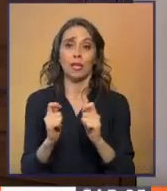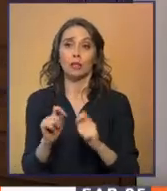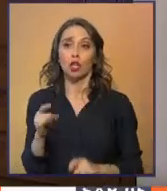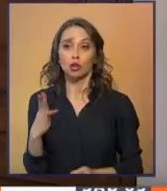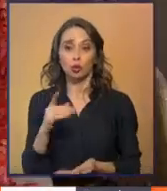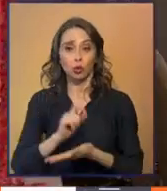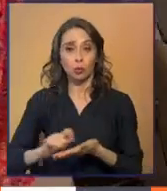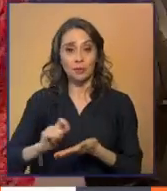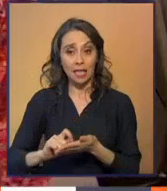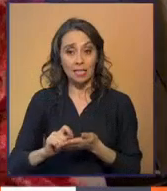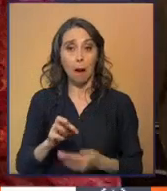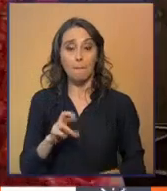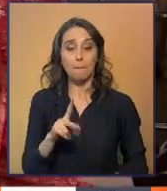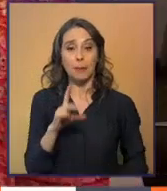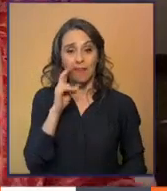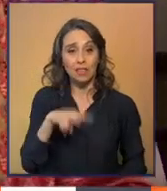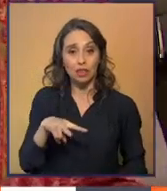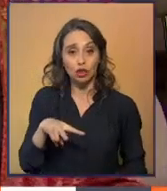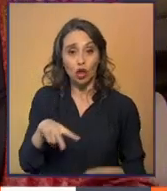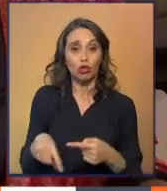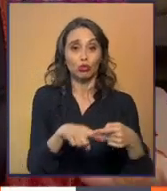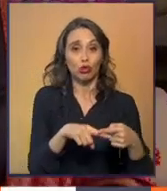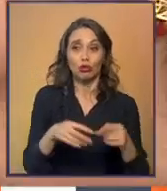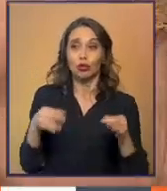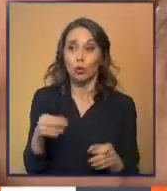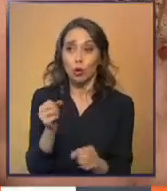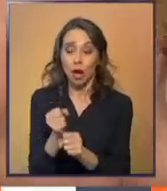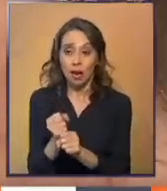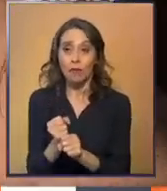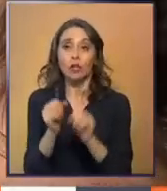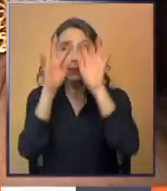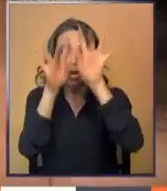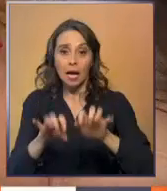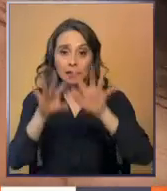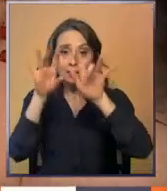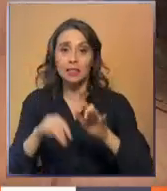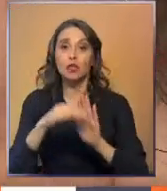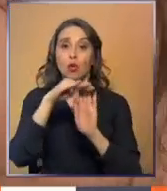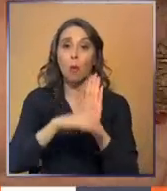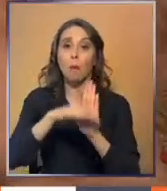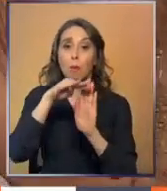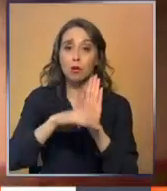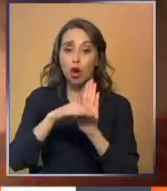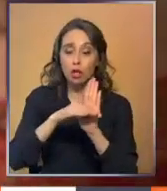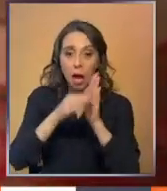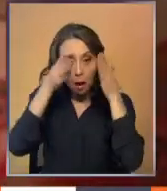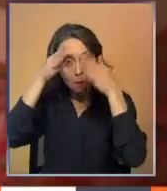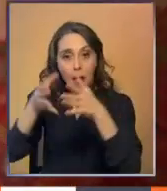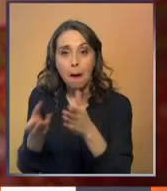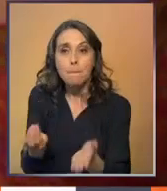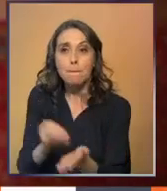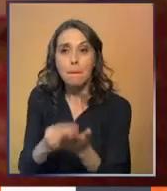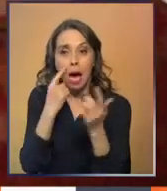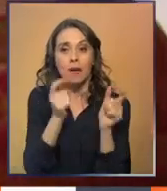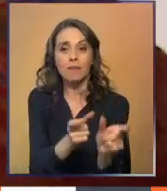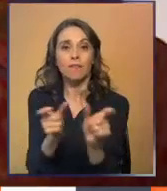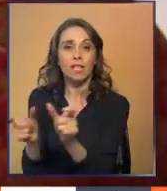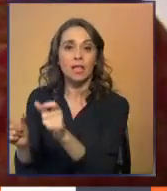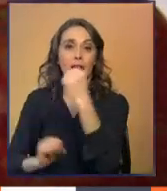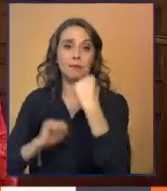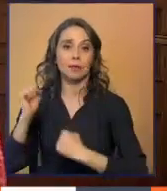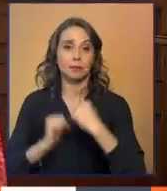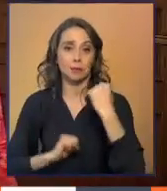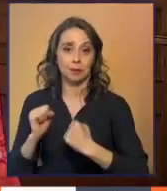Subsecretaría de Previsión Social y Seguridad Laboral trabaja en un programa enfocado en una mayor fiscalización a las